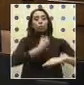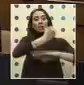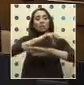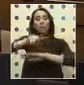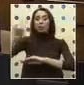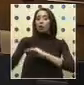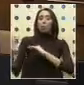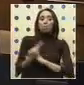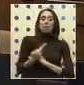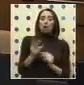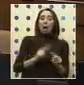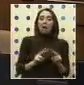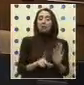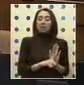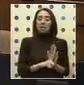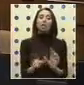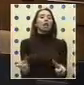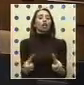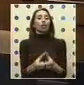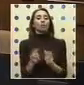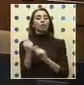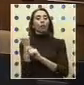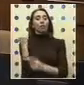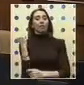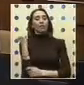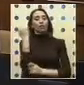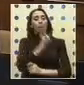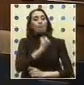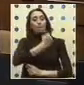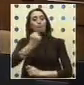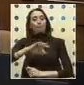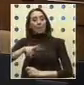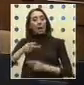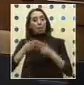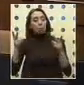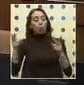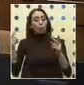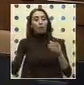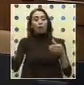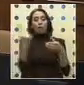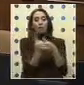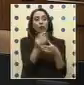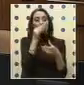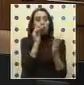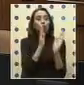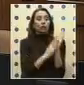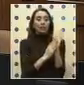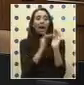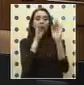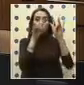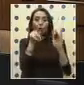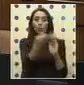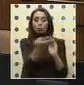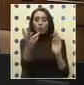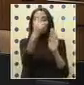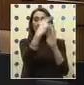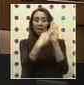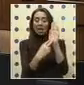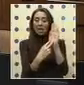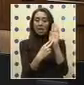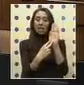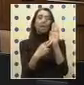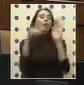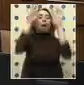Tal como afirmara en la Comisión el defensor penal público, lo que consta en el informe de la Comisión y cuya lectura recomiendo, ni el